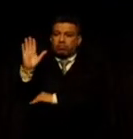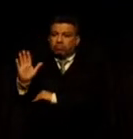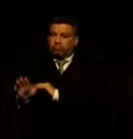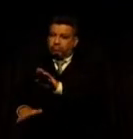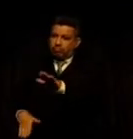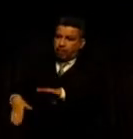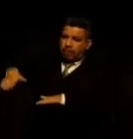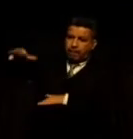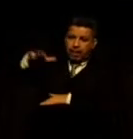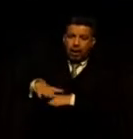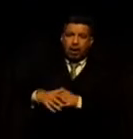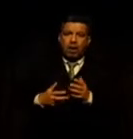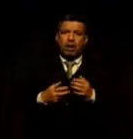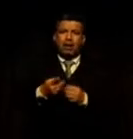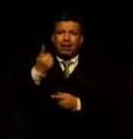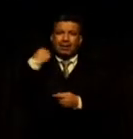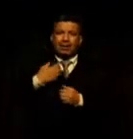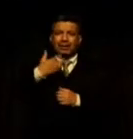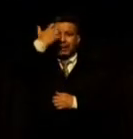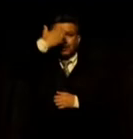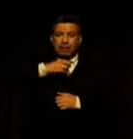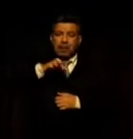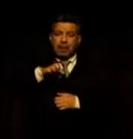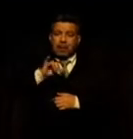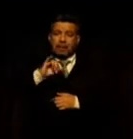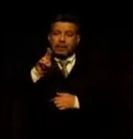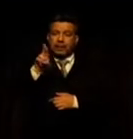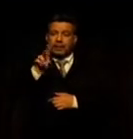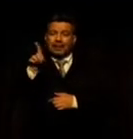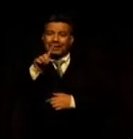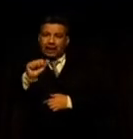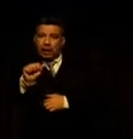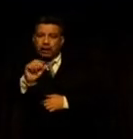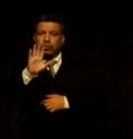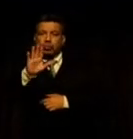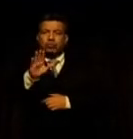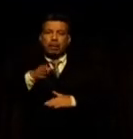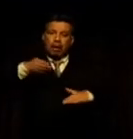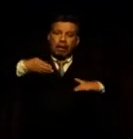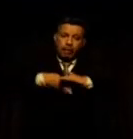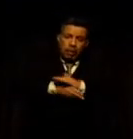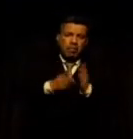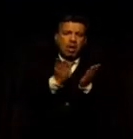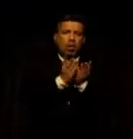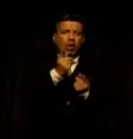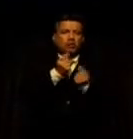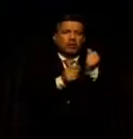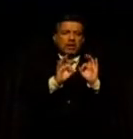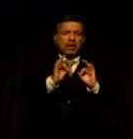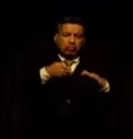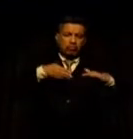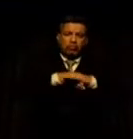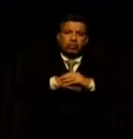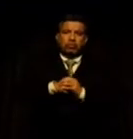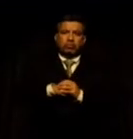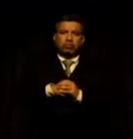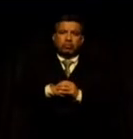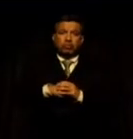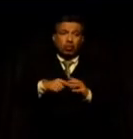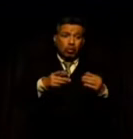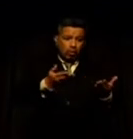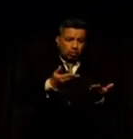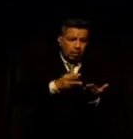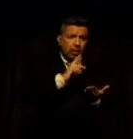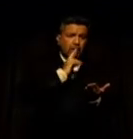con las pruebas pisa hace unos años y quiero entrar a las pruebas pisa y entrar en educación financiera no fue muy